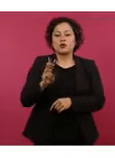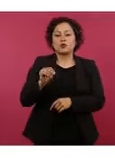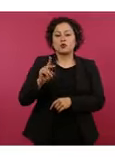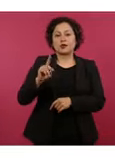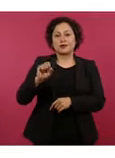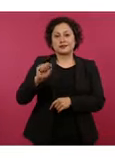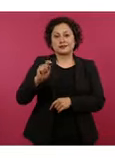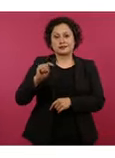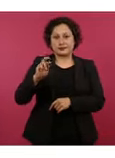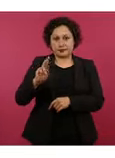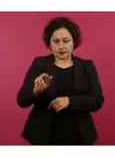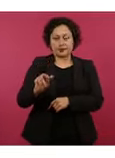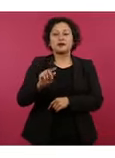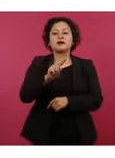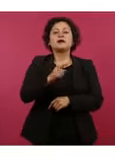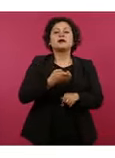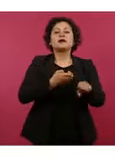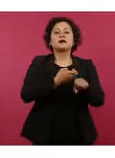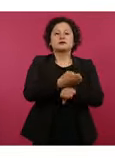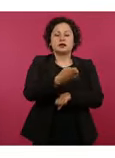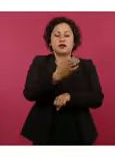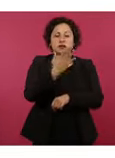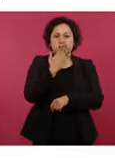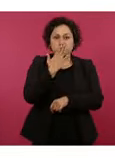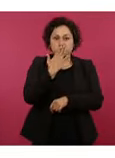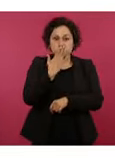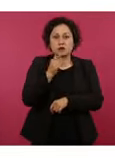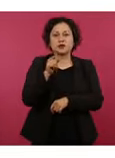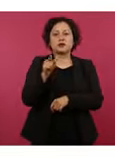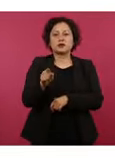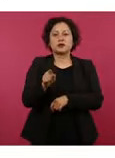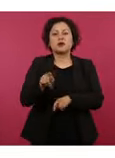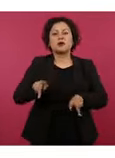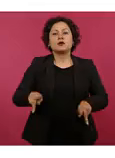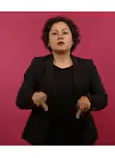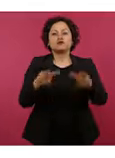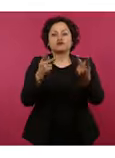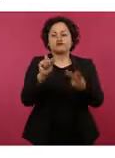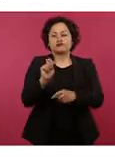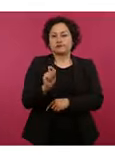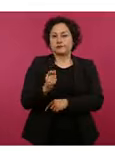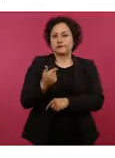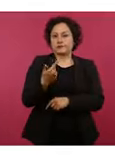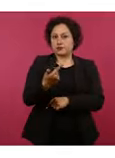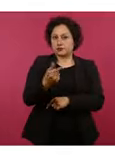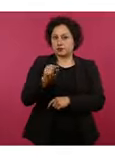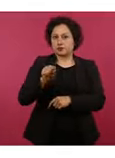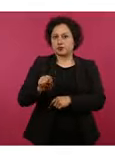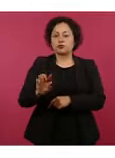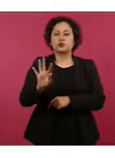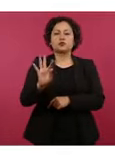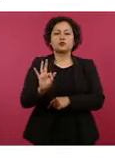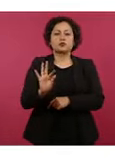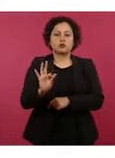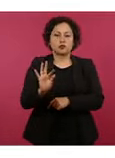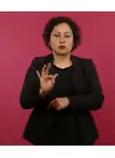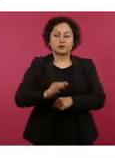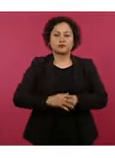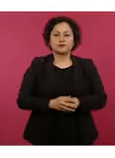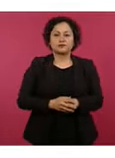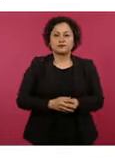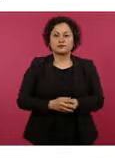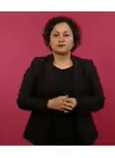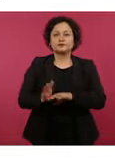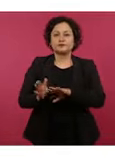en Cajeme, Sonora, nos encontramos con un precio promedio por litro de 27 pesos con 40 centavos.